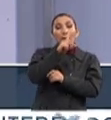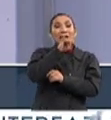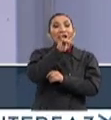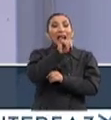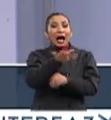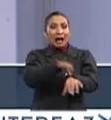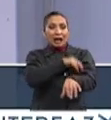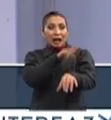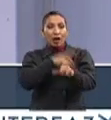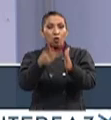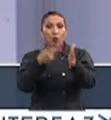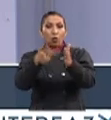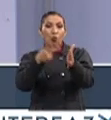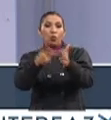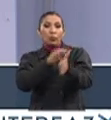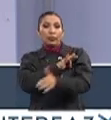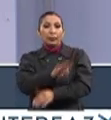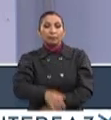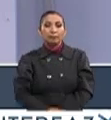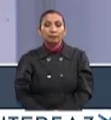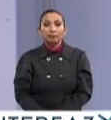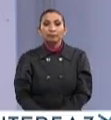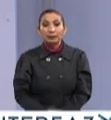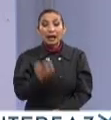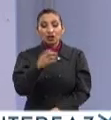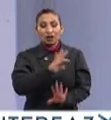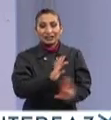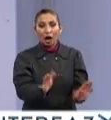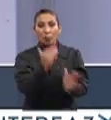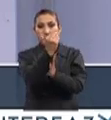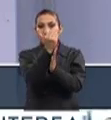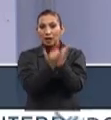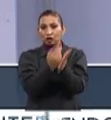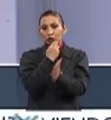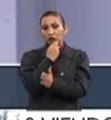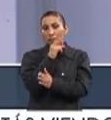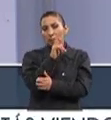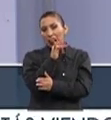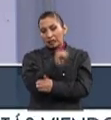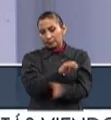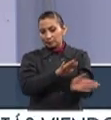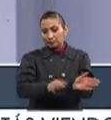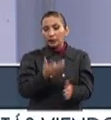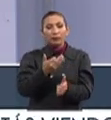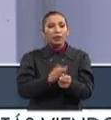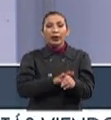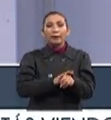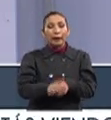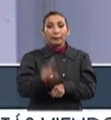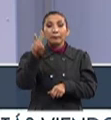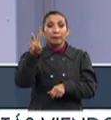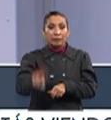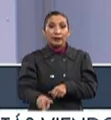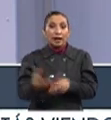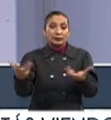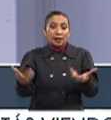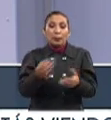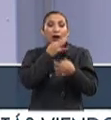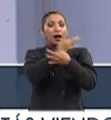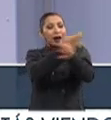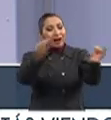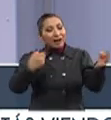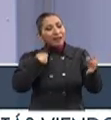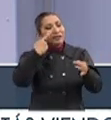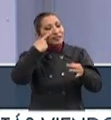pila recargable. Con eso ya tenemos una disminución. ¿Qué hace falta para esto? Que realmente hagamos campañas